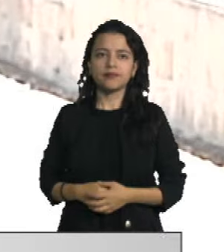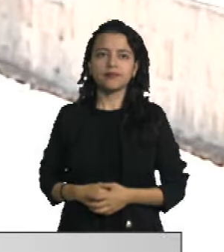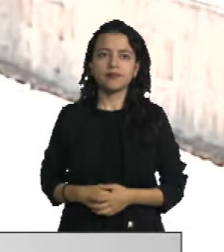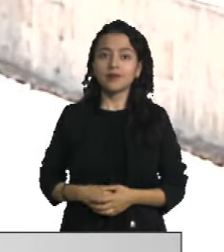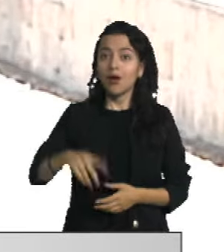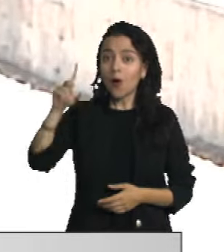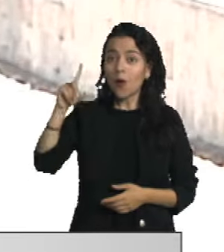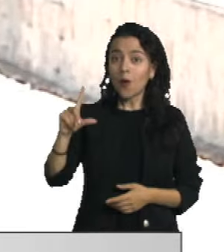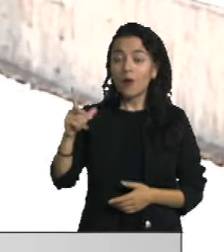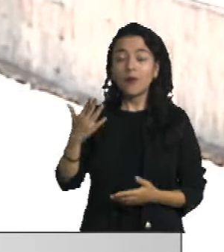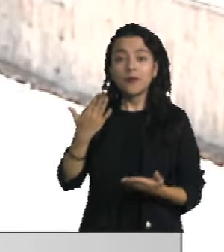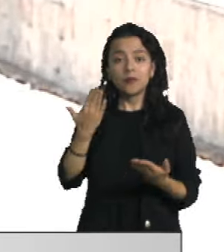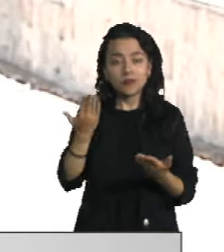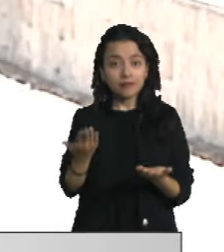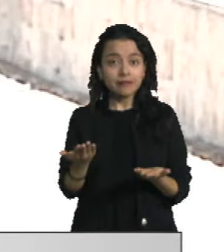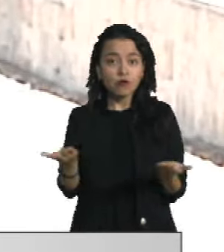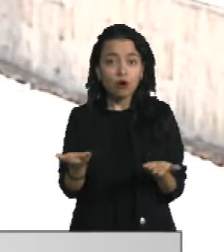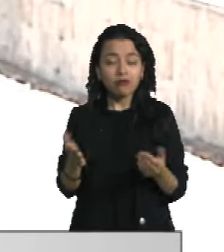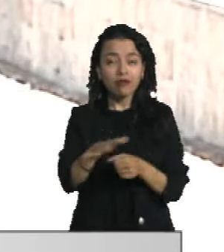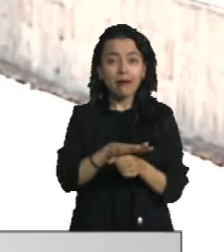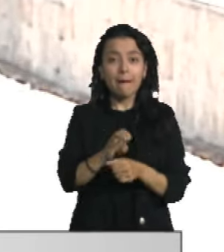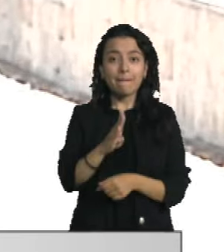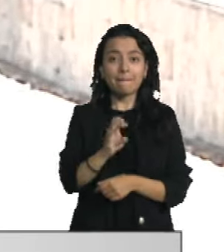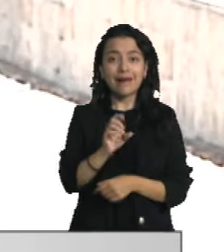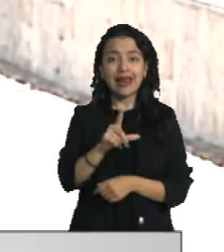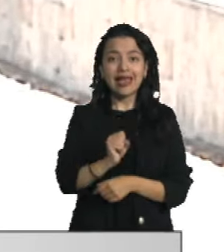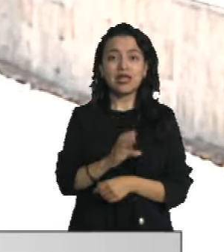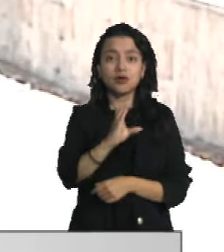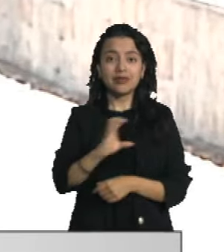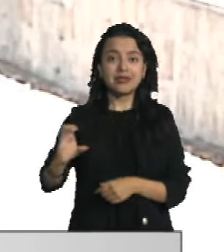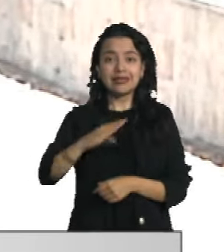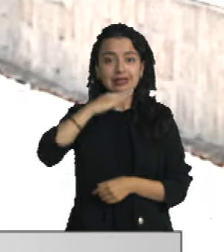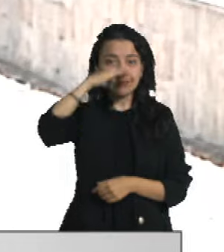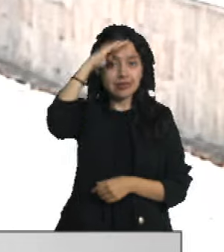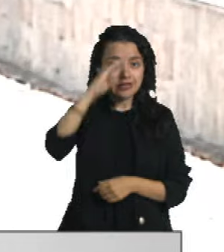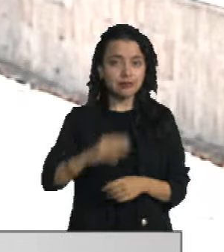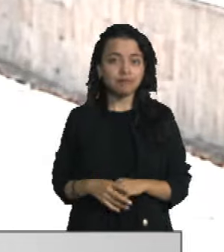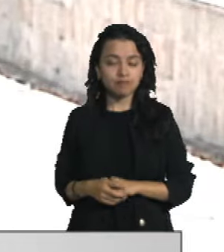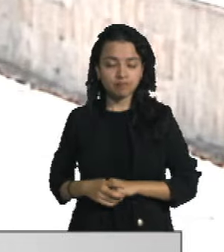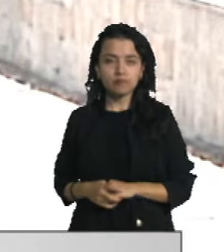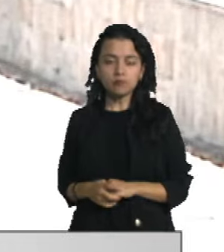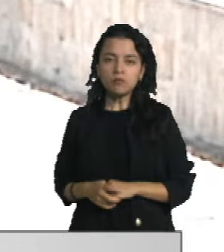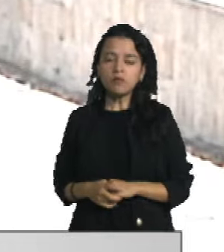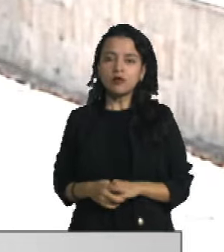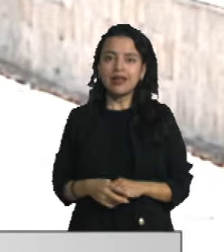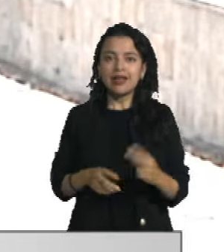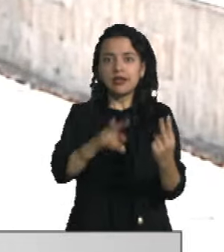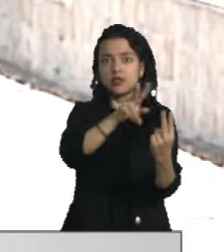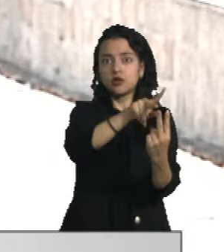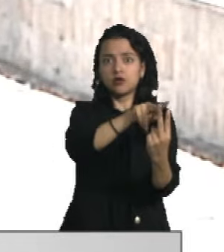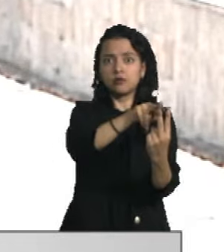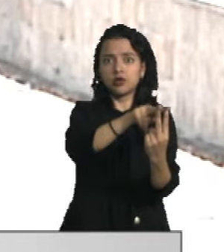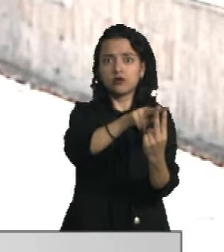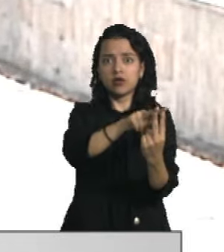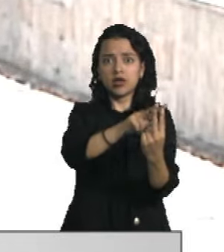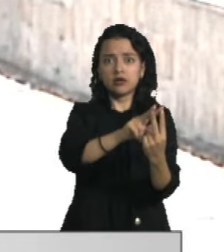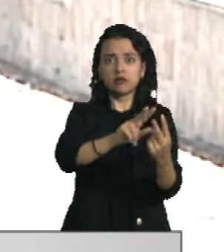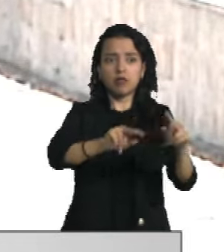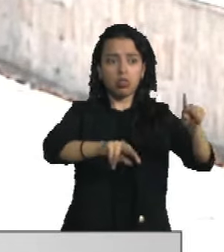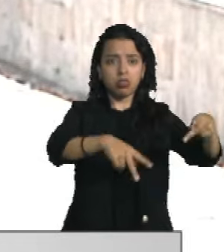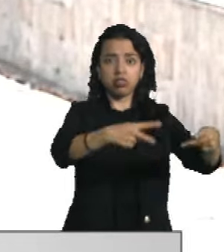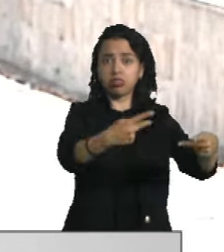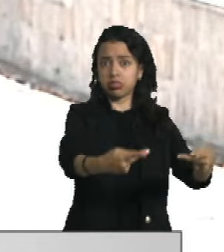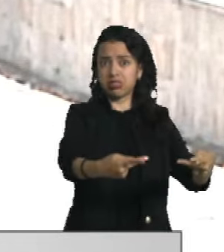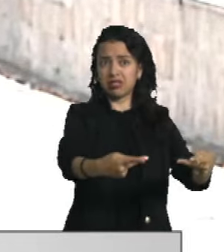Hola Luisa, ocurrió en el barrio Belén La Gloria, en el occidente de la capital de Antioquia. Estas dos personas fueron halladas en